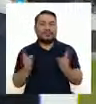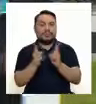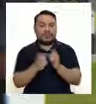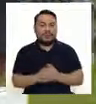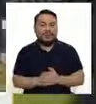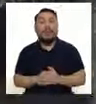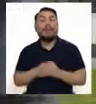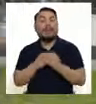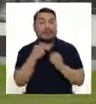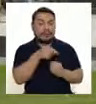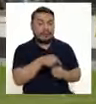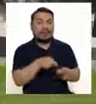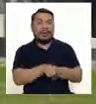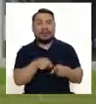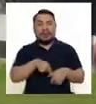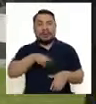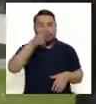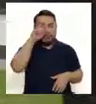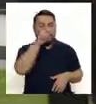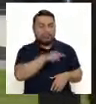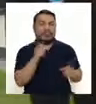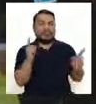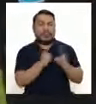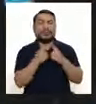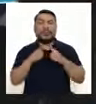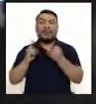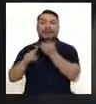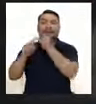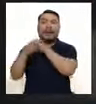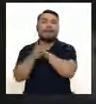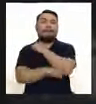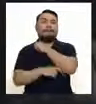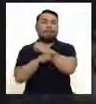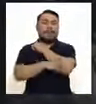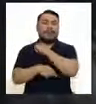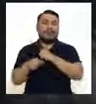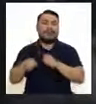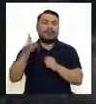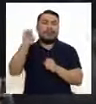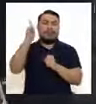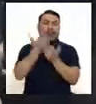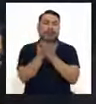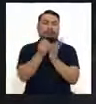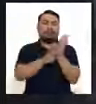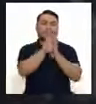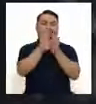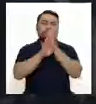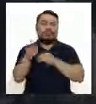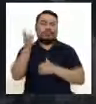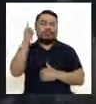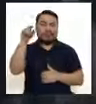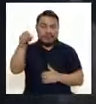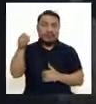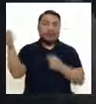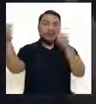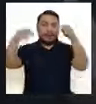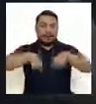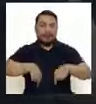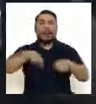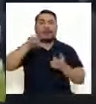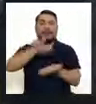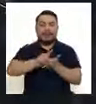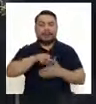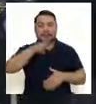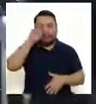principales líderes del mundo que se dan pues cita a Lima y en particular al